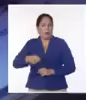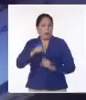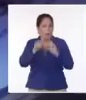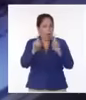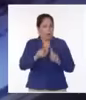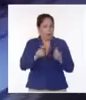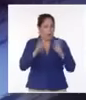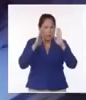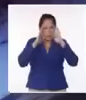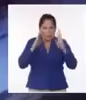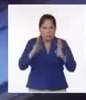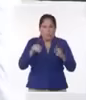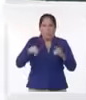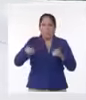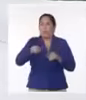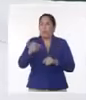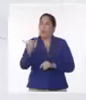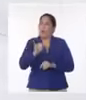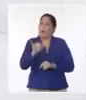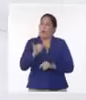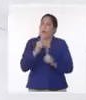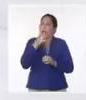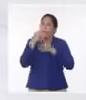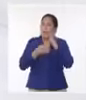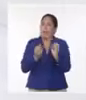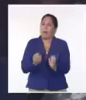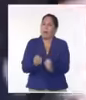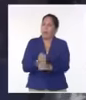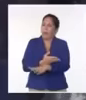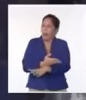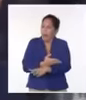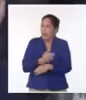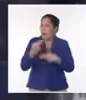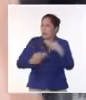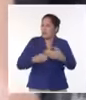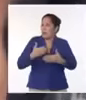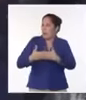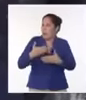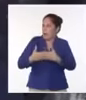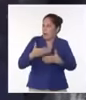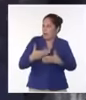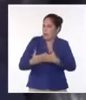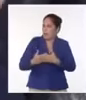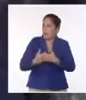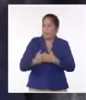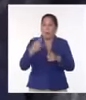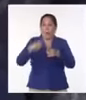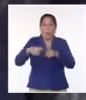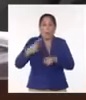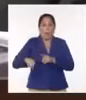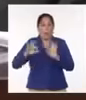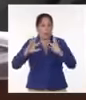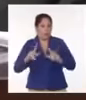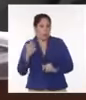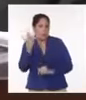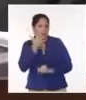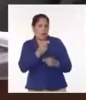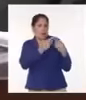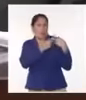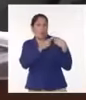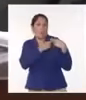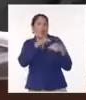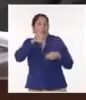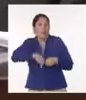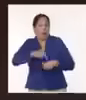enfocan en restaurar la integridad y transparencia de la institución, así como los bienes malversados. Hoy los responsables están en medio